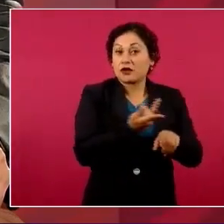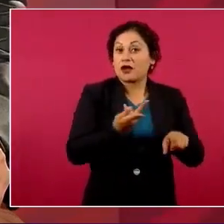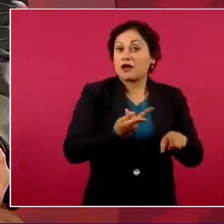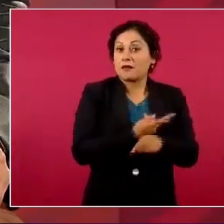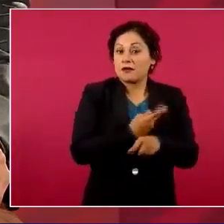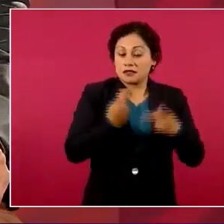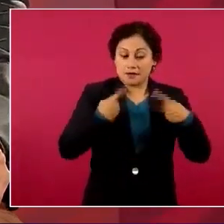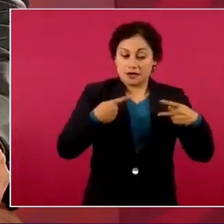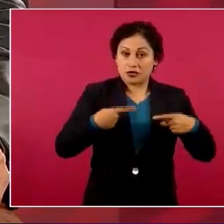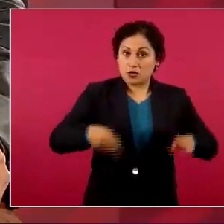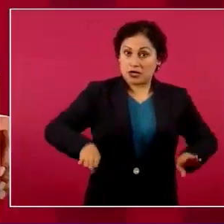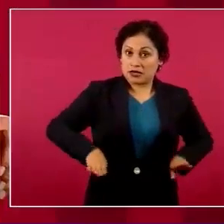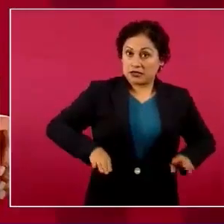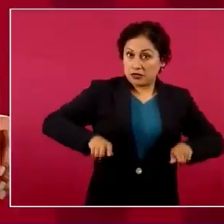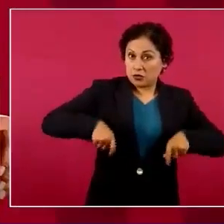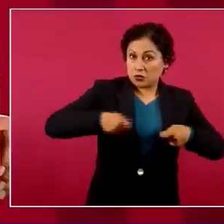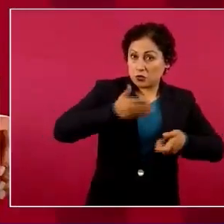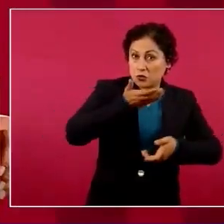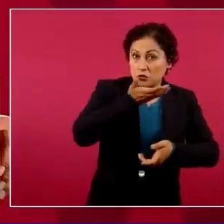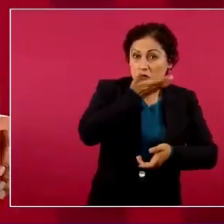y para